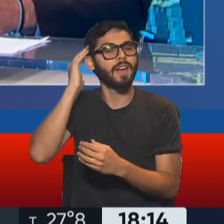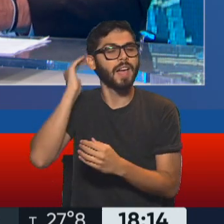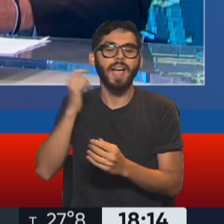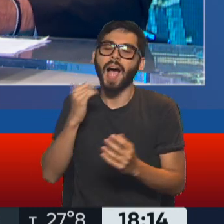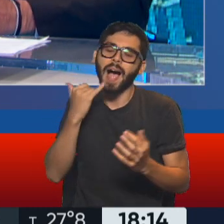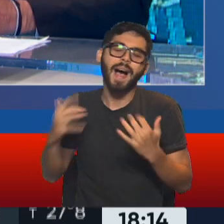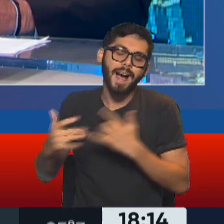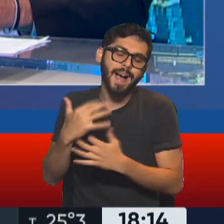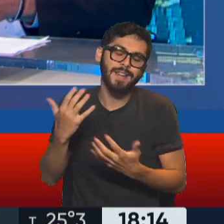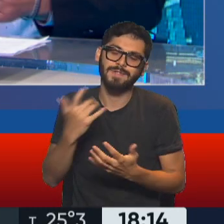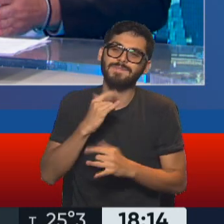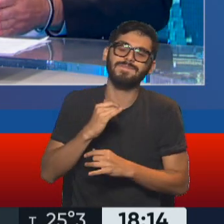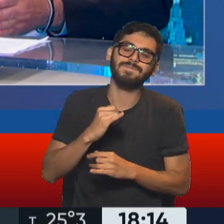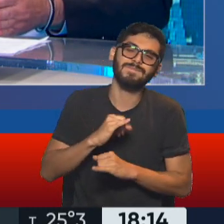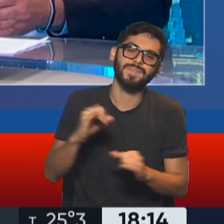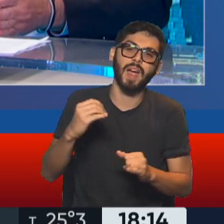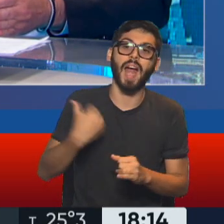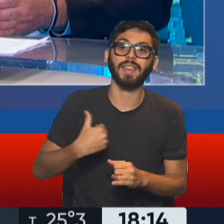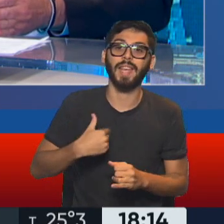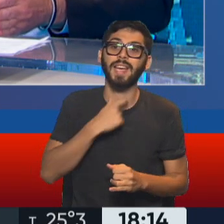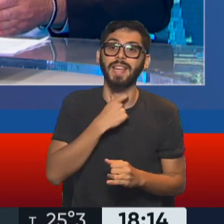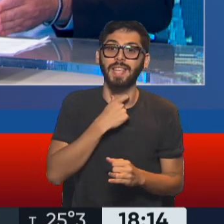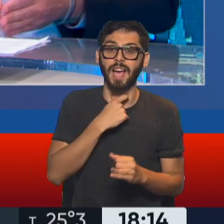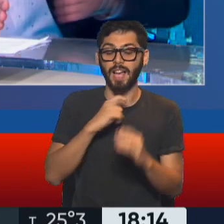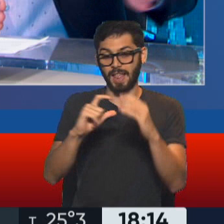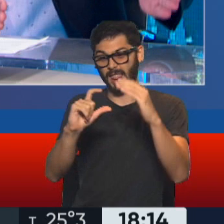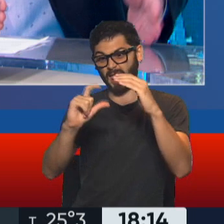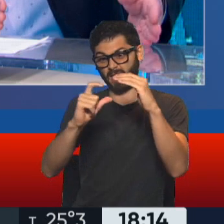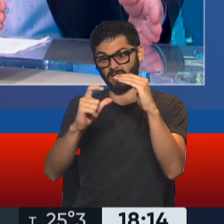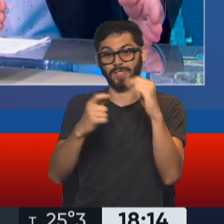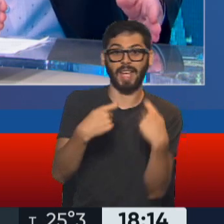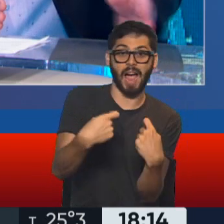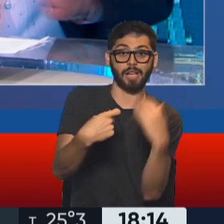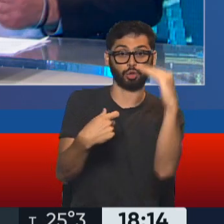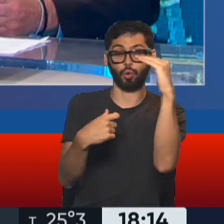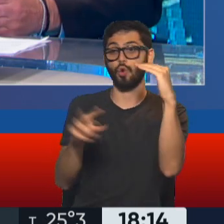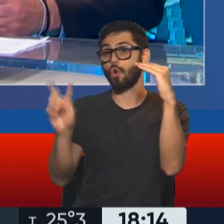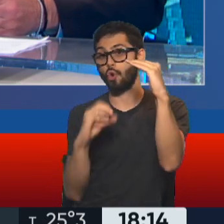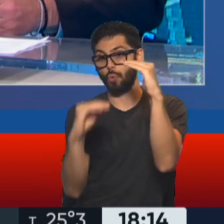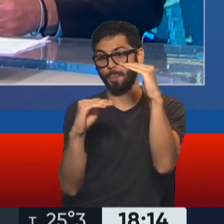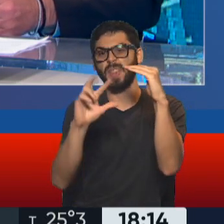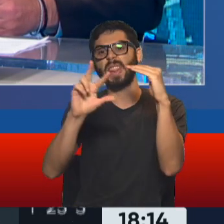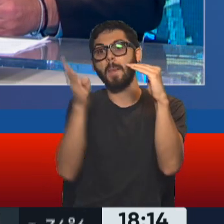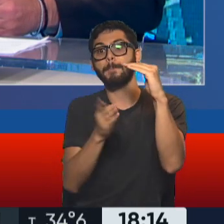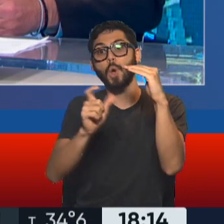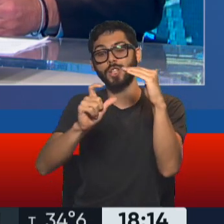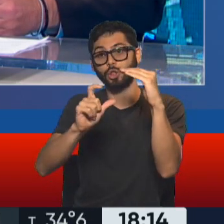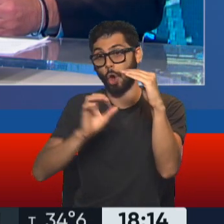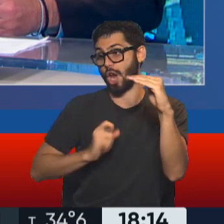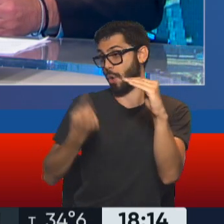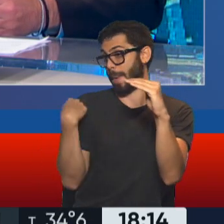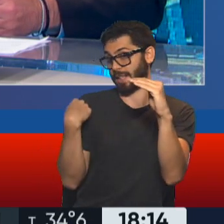que la Argentina quería llegar del 3% de déficit que terminó el año pasado al 0% de déficit